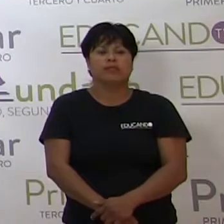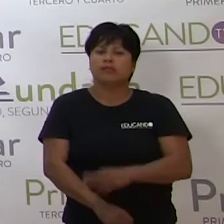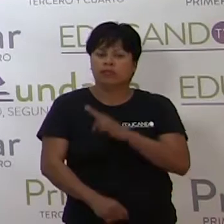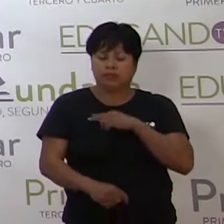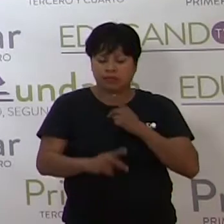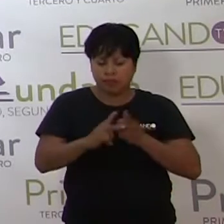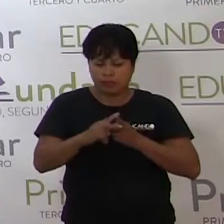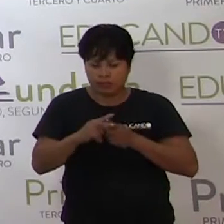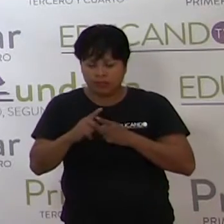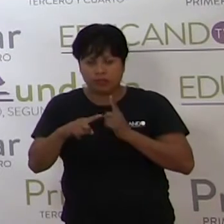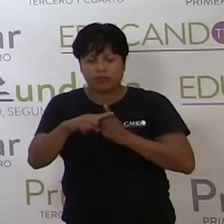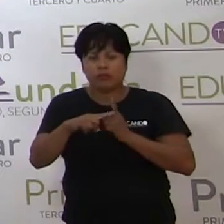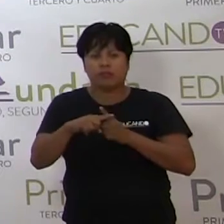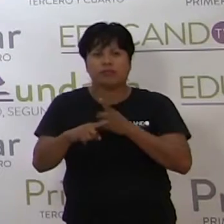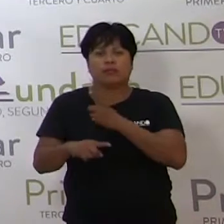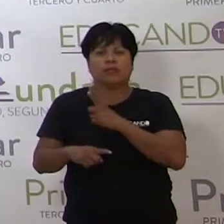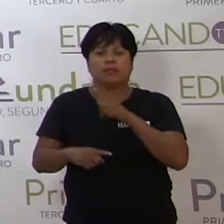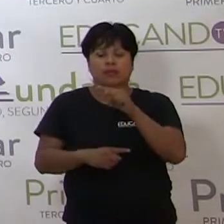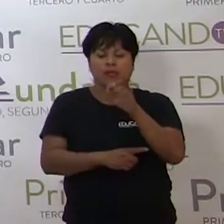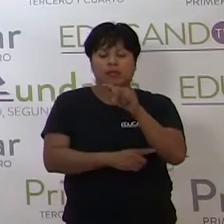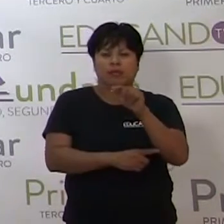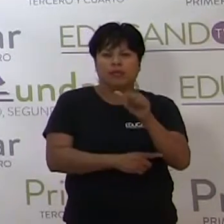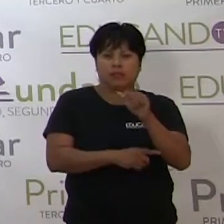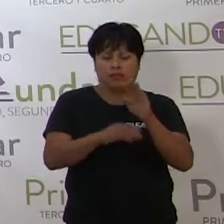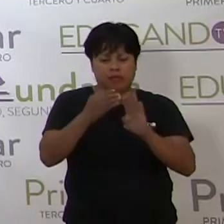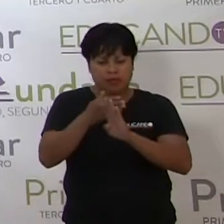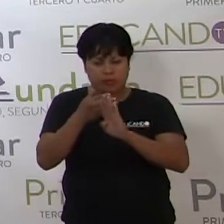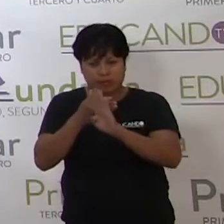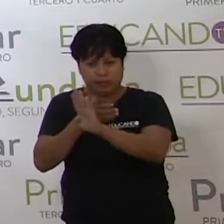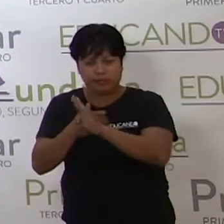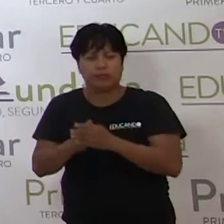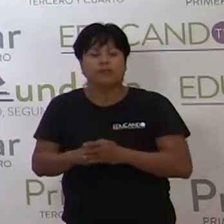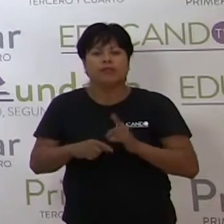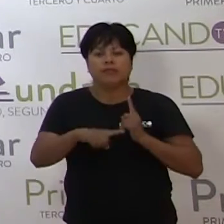Sumamos, tengo que despejar teta. Sumamos.